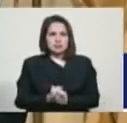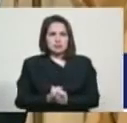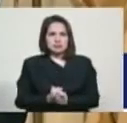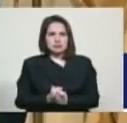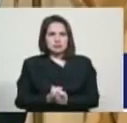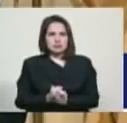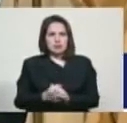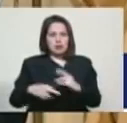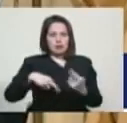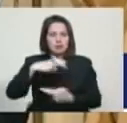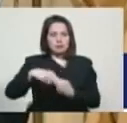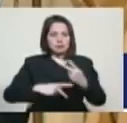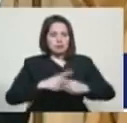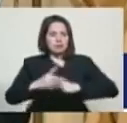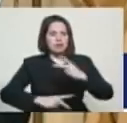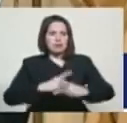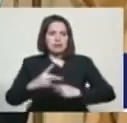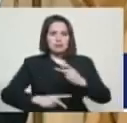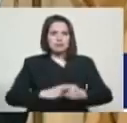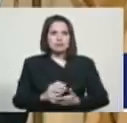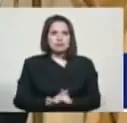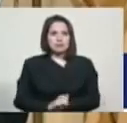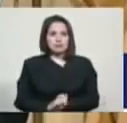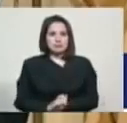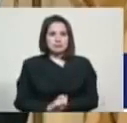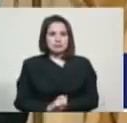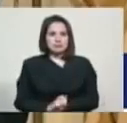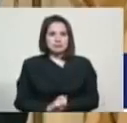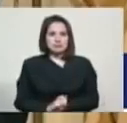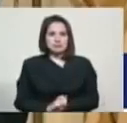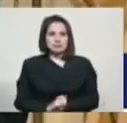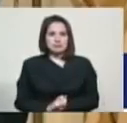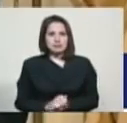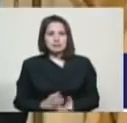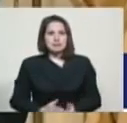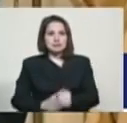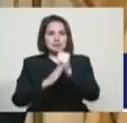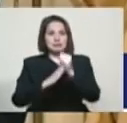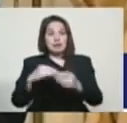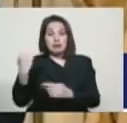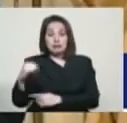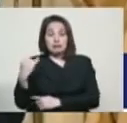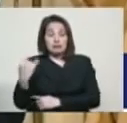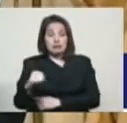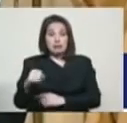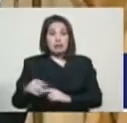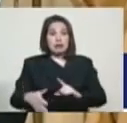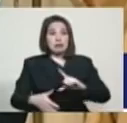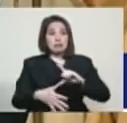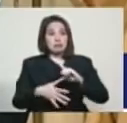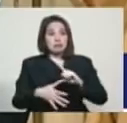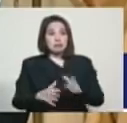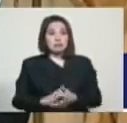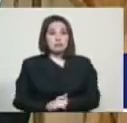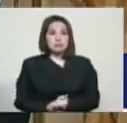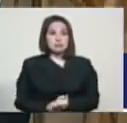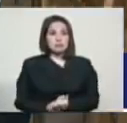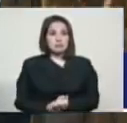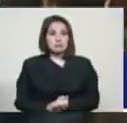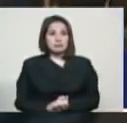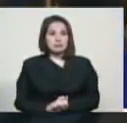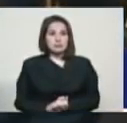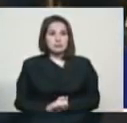revolucionarios, progresistas, nacionalistas, a los líderes de la izquierda latinoamericana caribeña, a